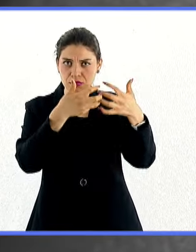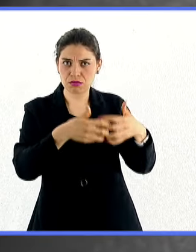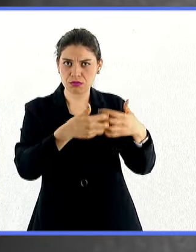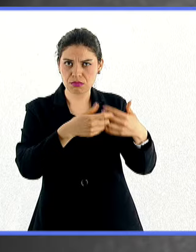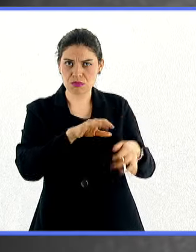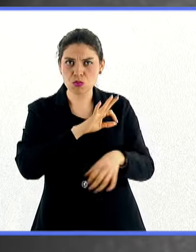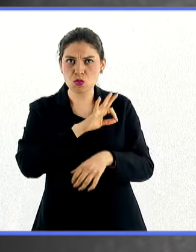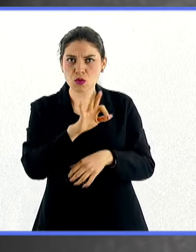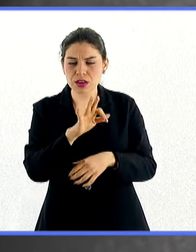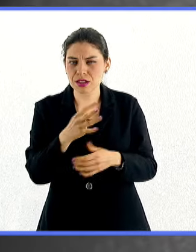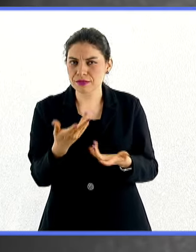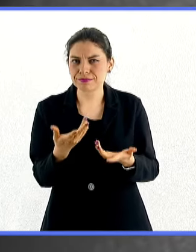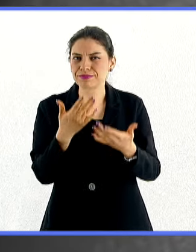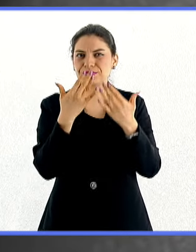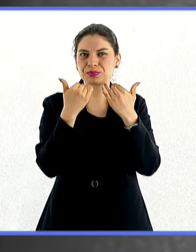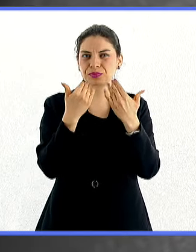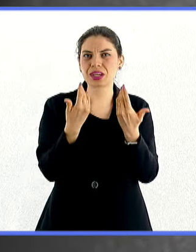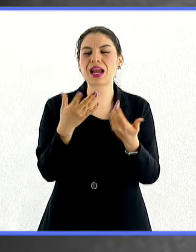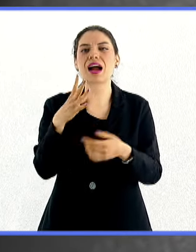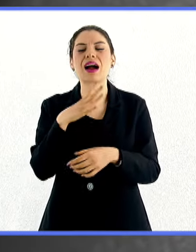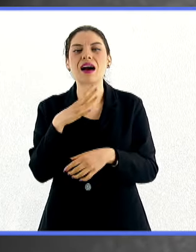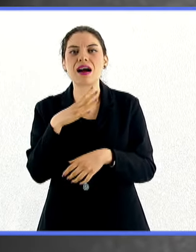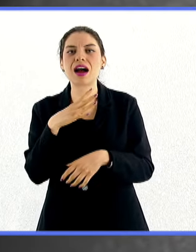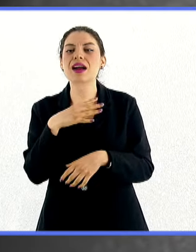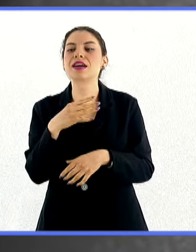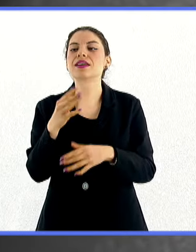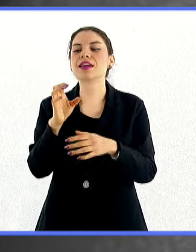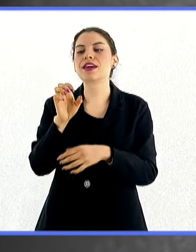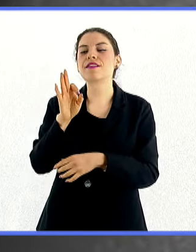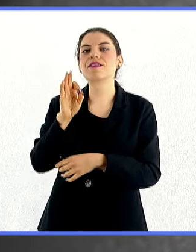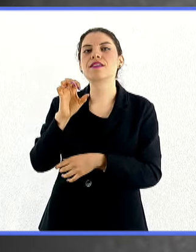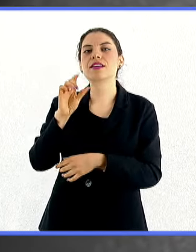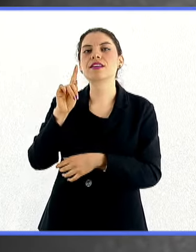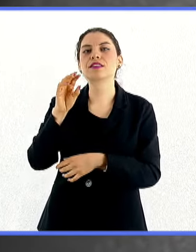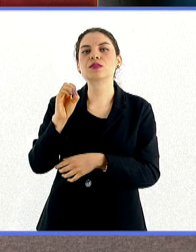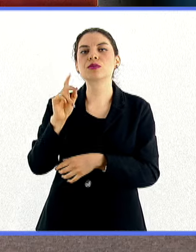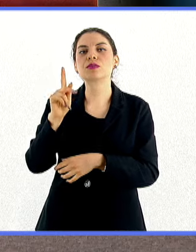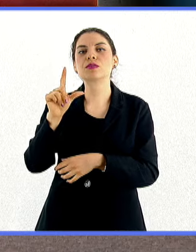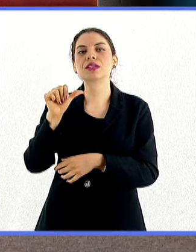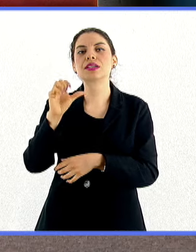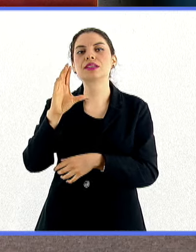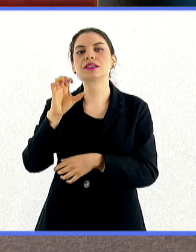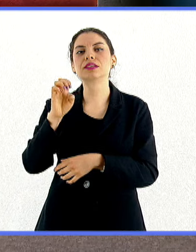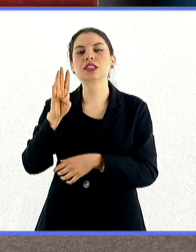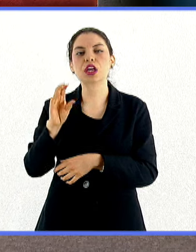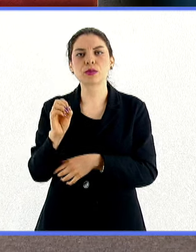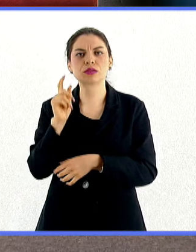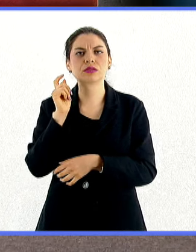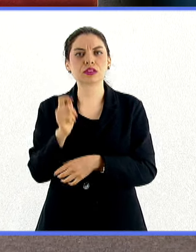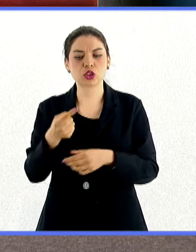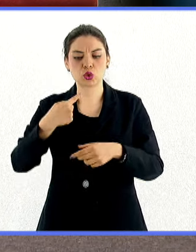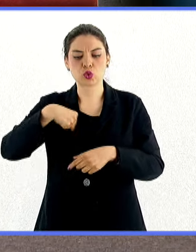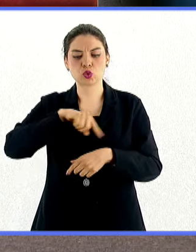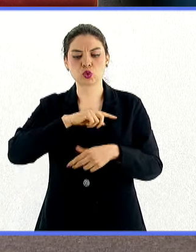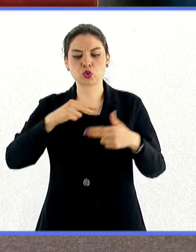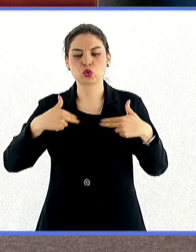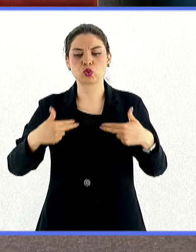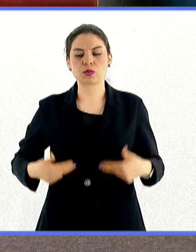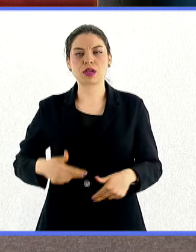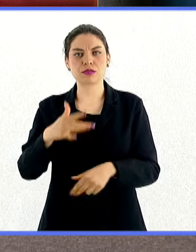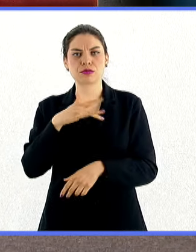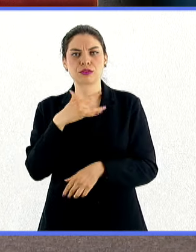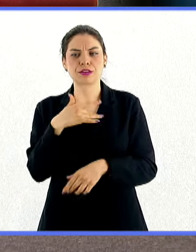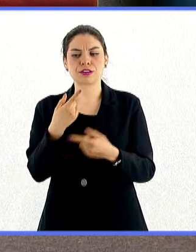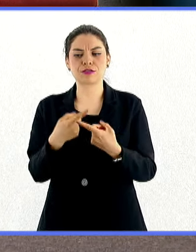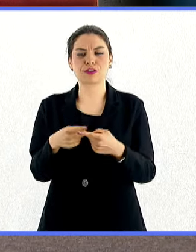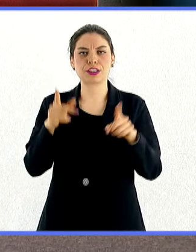antropólogo de la cultura, llama el efecto placebo. O sea, cómo nosotros nos creemos mejores o nos creemos distintos y por eso hacemos